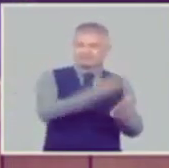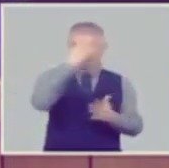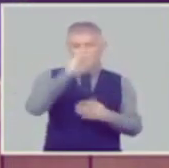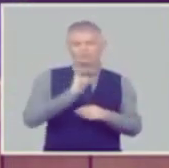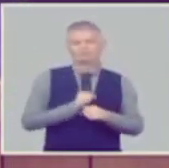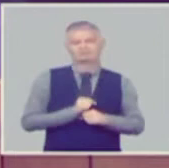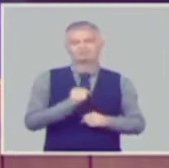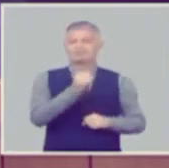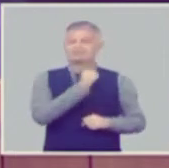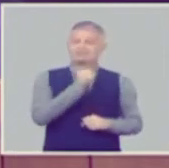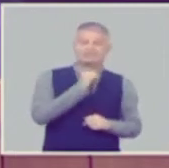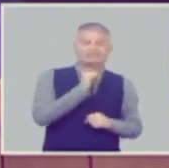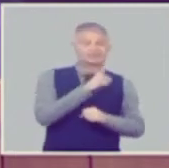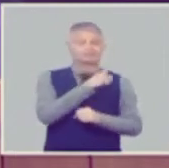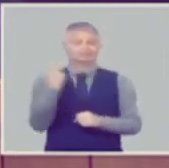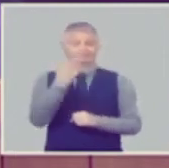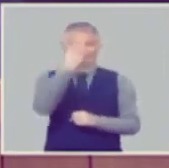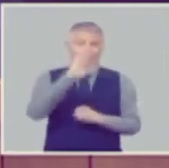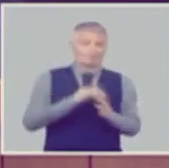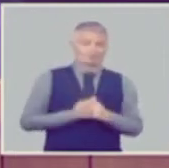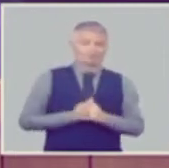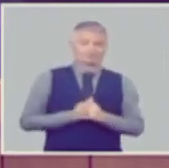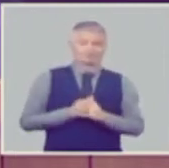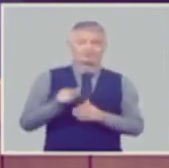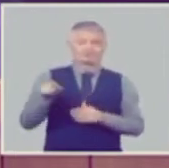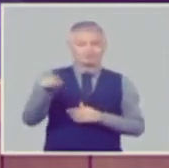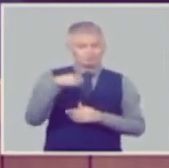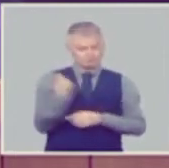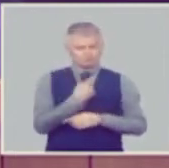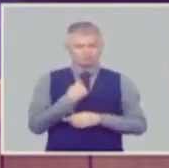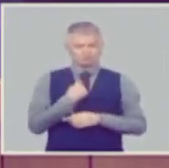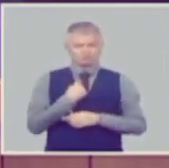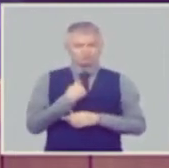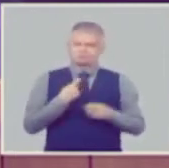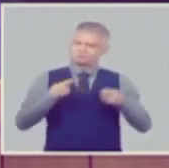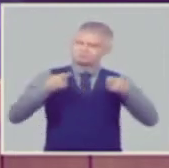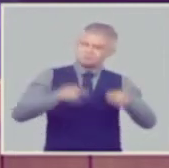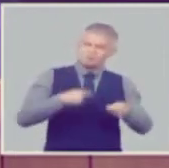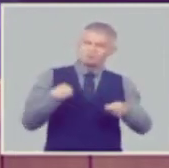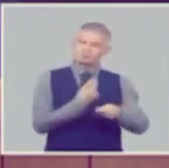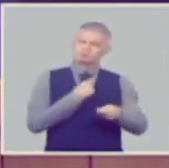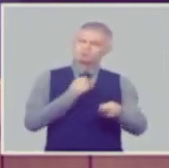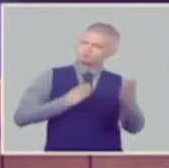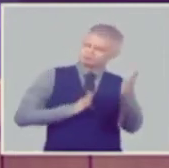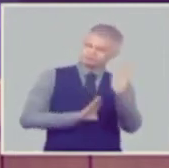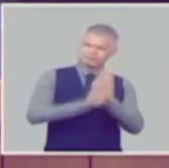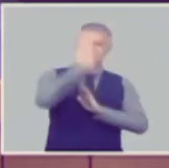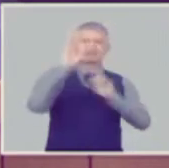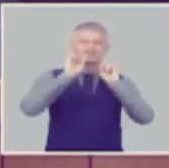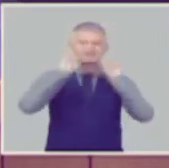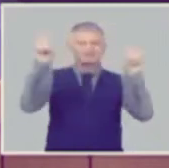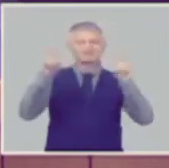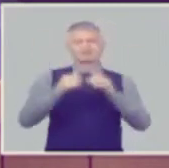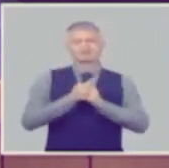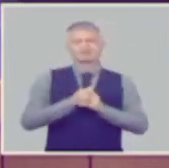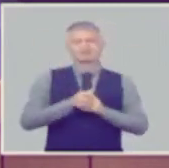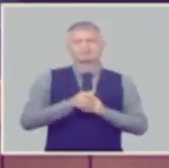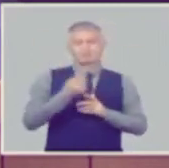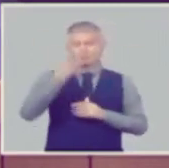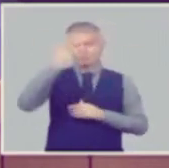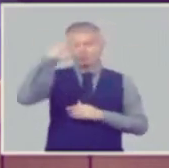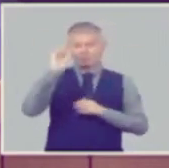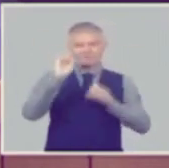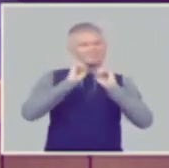matarnos, pero nosotros insistimos en vivir y vencer. Cuba Viva saltó por encima de